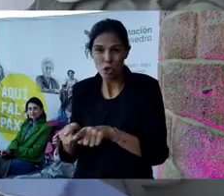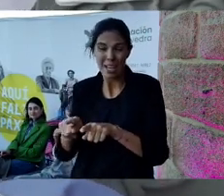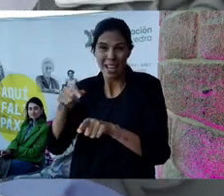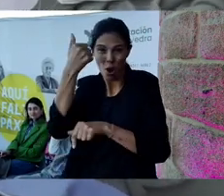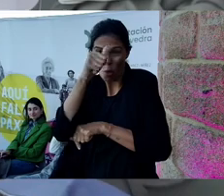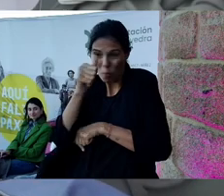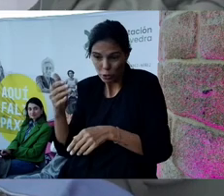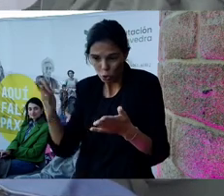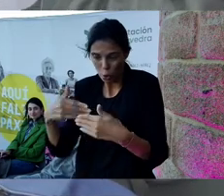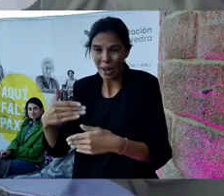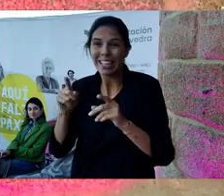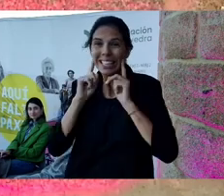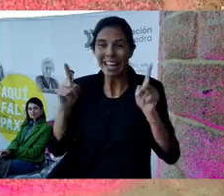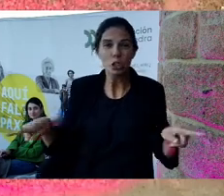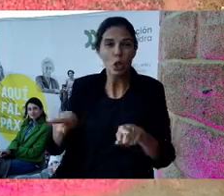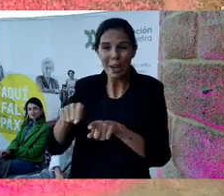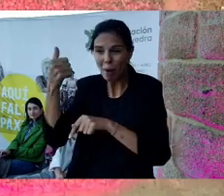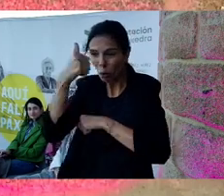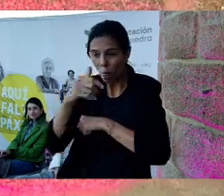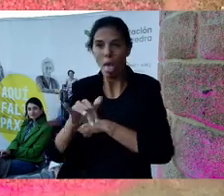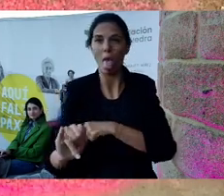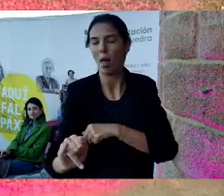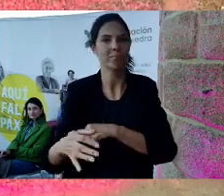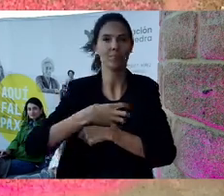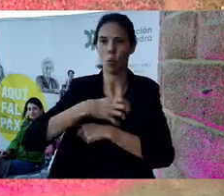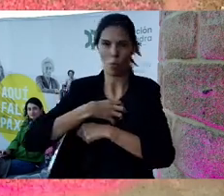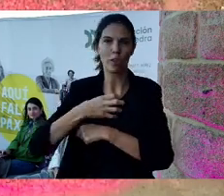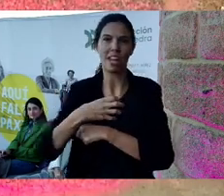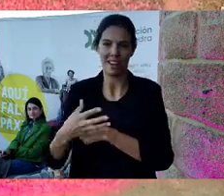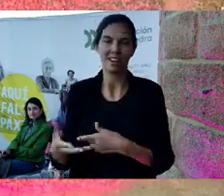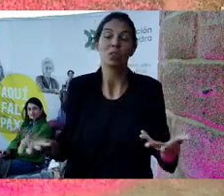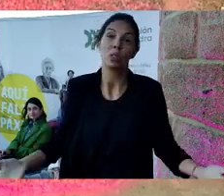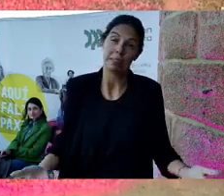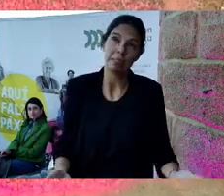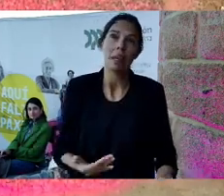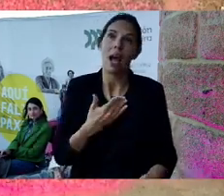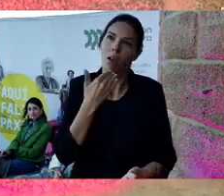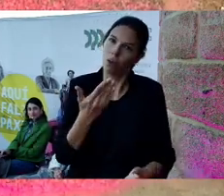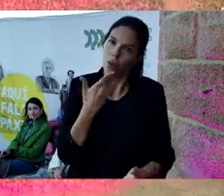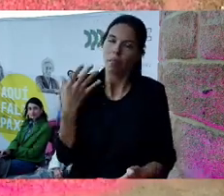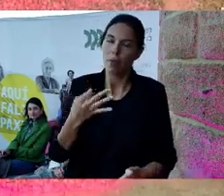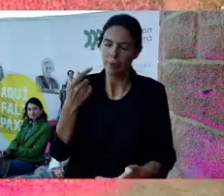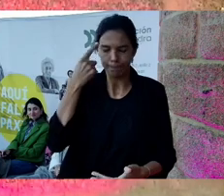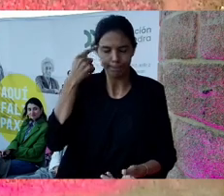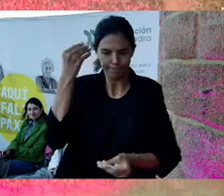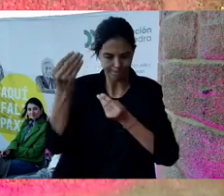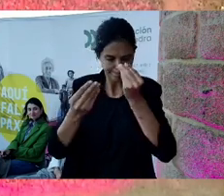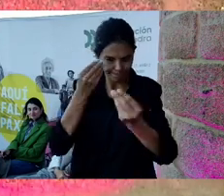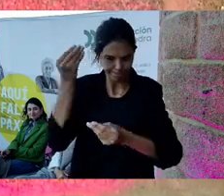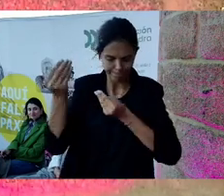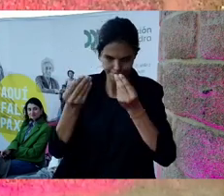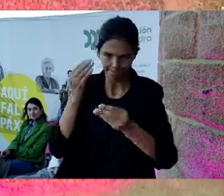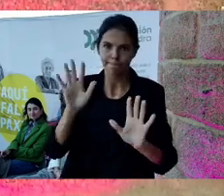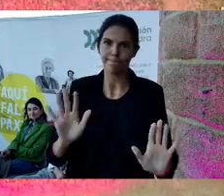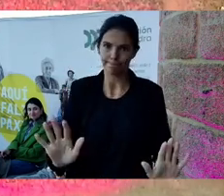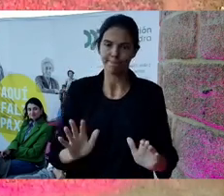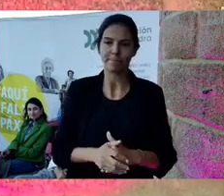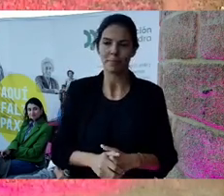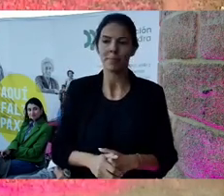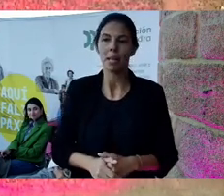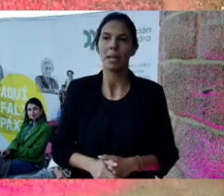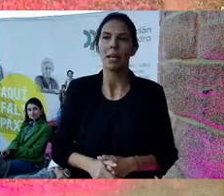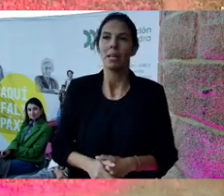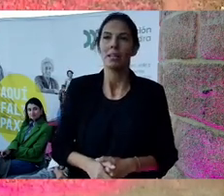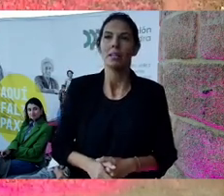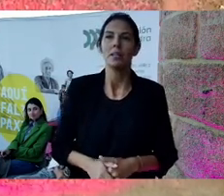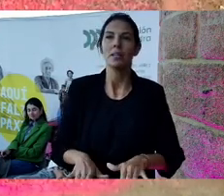Si no, tampoco podría. Si hubiera tenido un hermano varón, no podría. Así que es algo para hacérselo mirar, sí. Para hacérselo